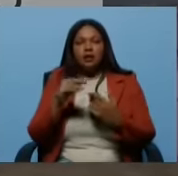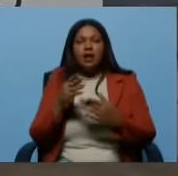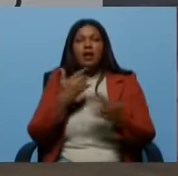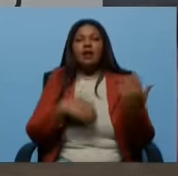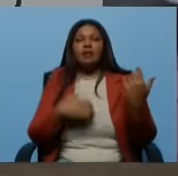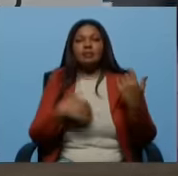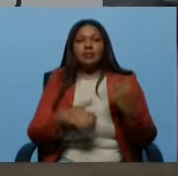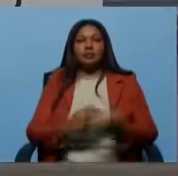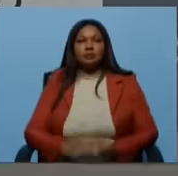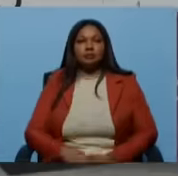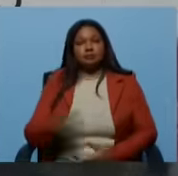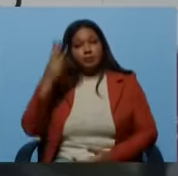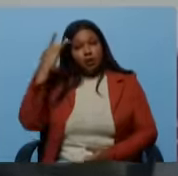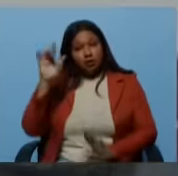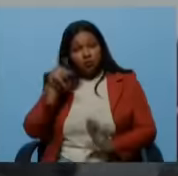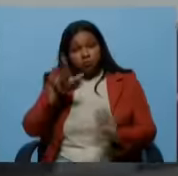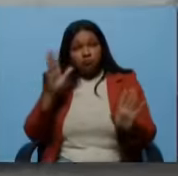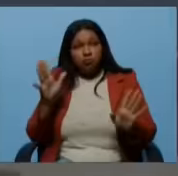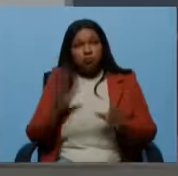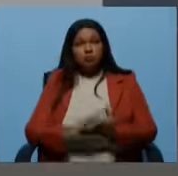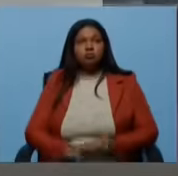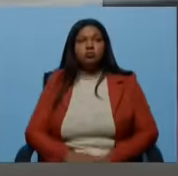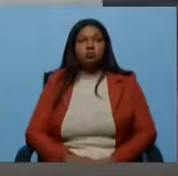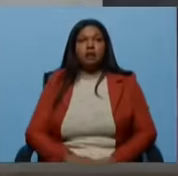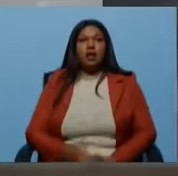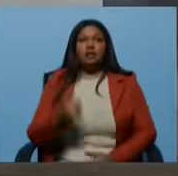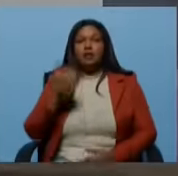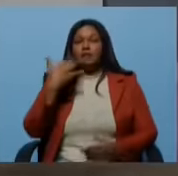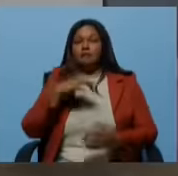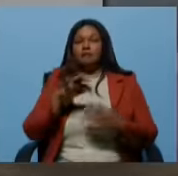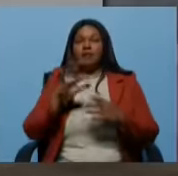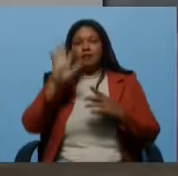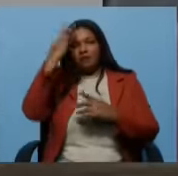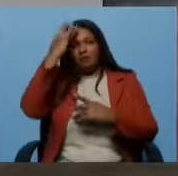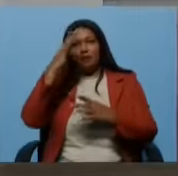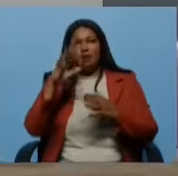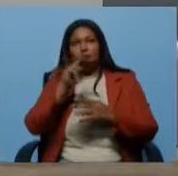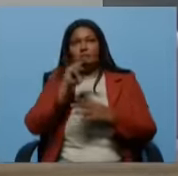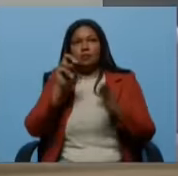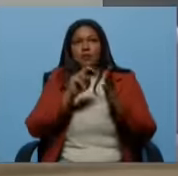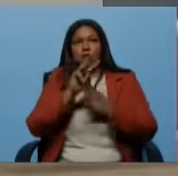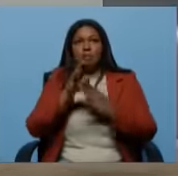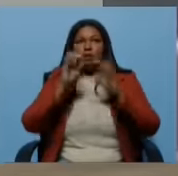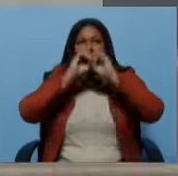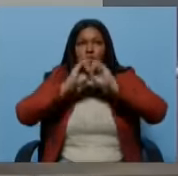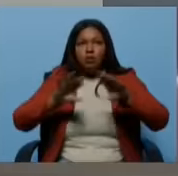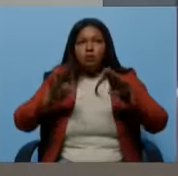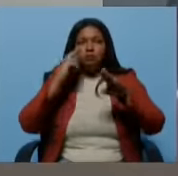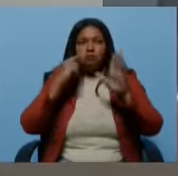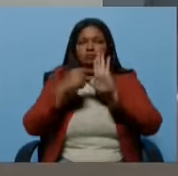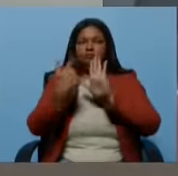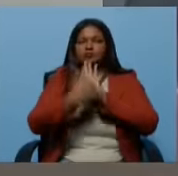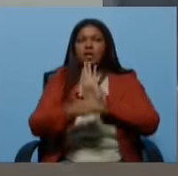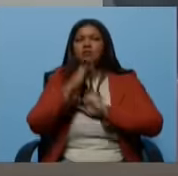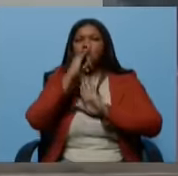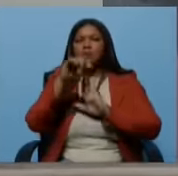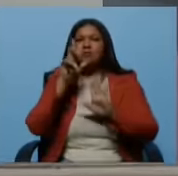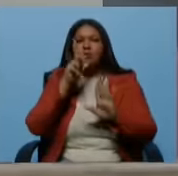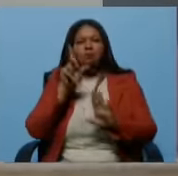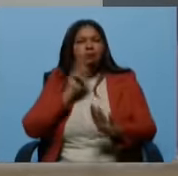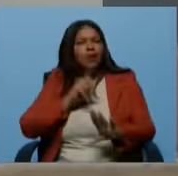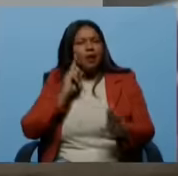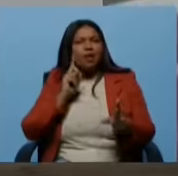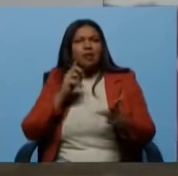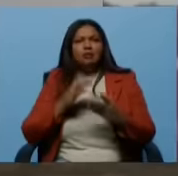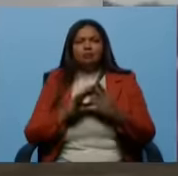Aires. Imagínate tú, el 10 de febrero del 2024, la Embajada de Venezuela repudió a través de un comunicado oficial las informaciones difundidas por el diario El Clarín, en las que se desinformaba